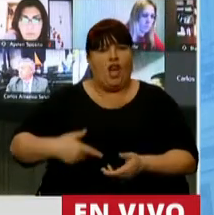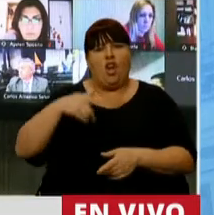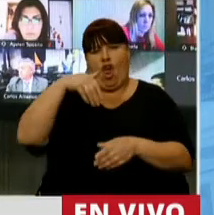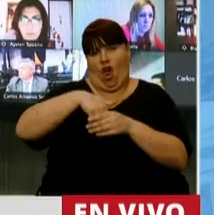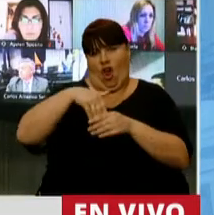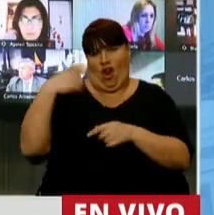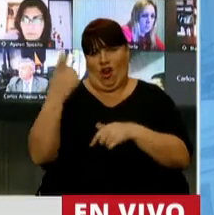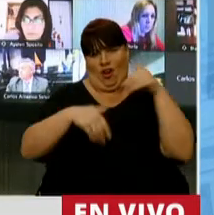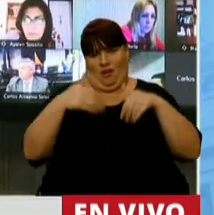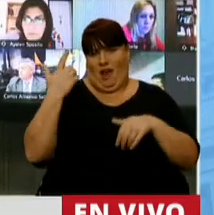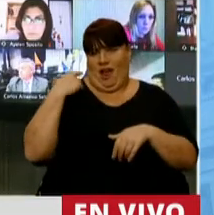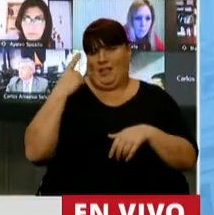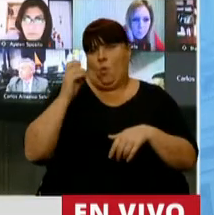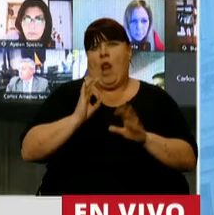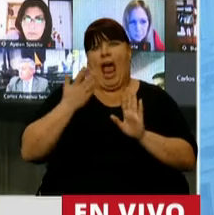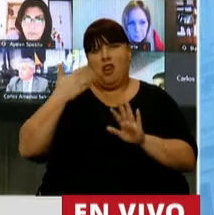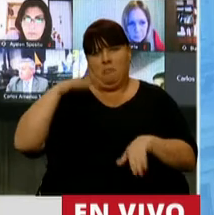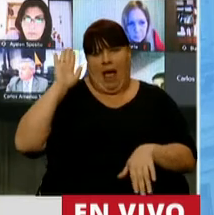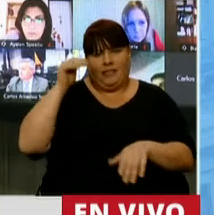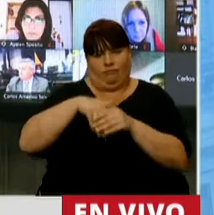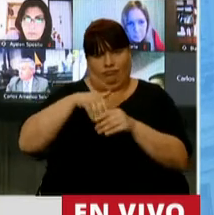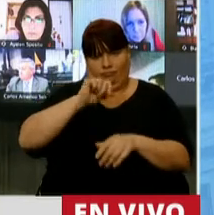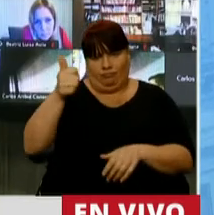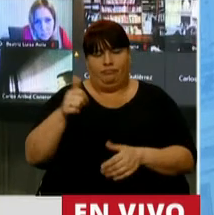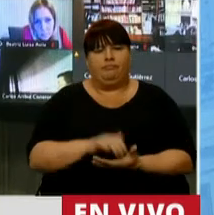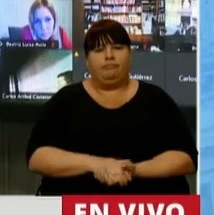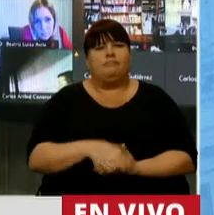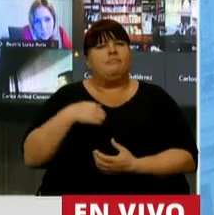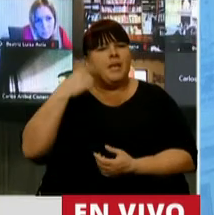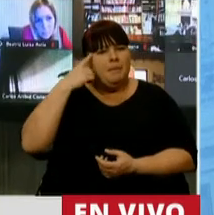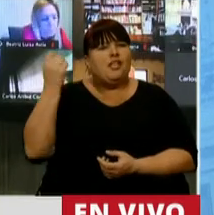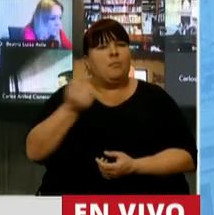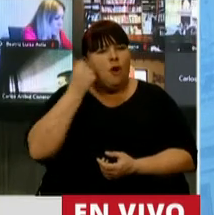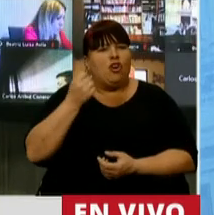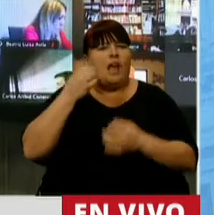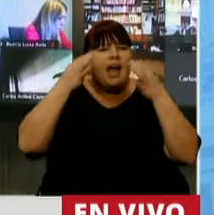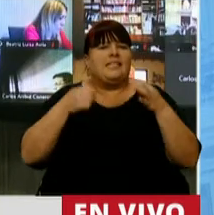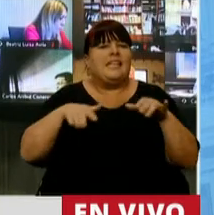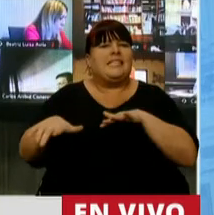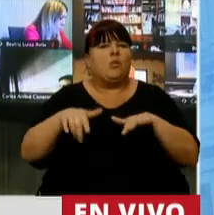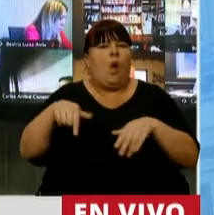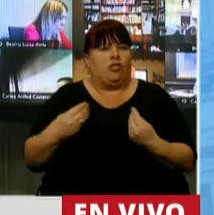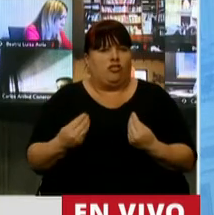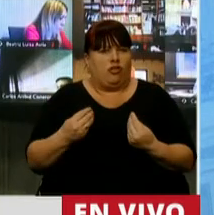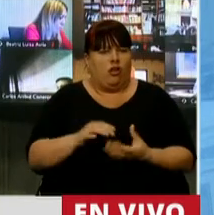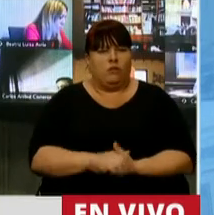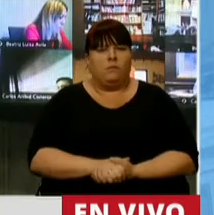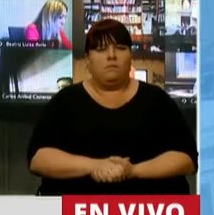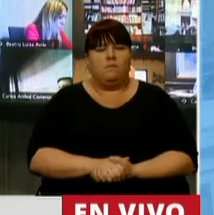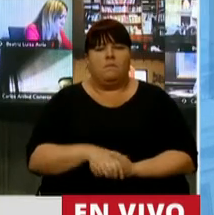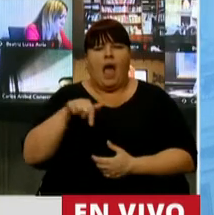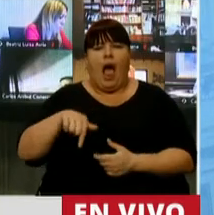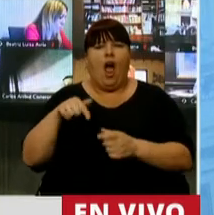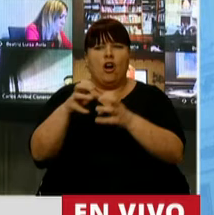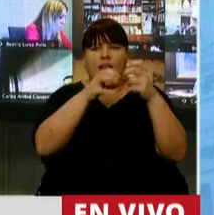electo hace poco más de un año. Y me parece que es importante definir bien el contexto en el cual estamos